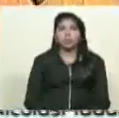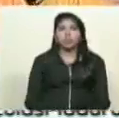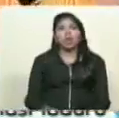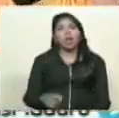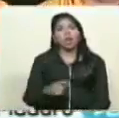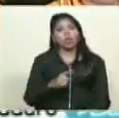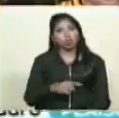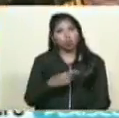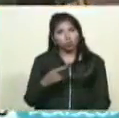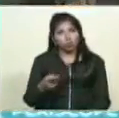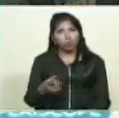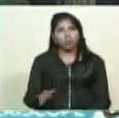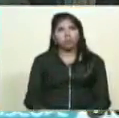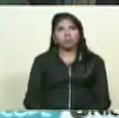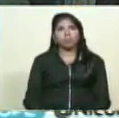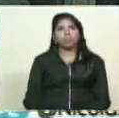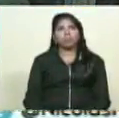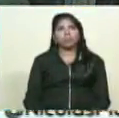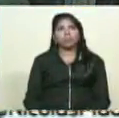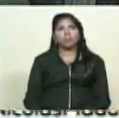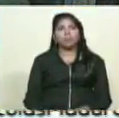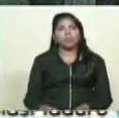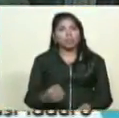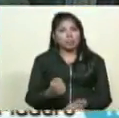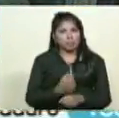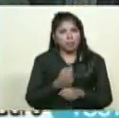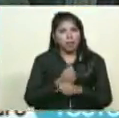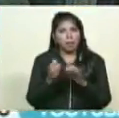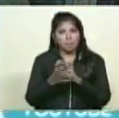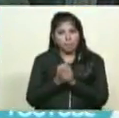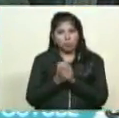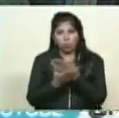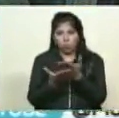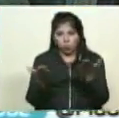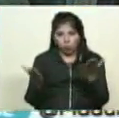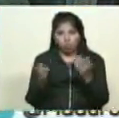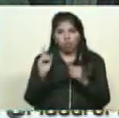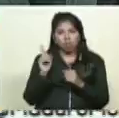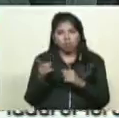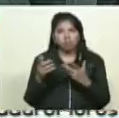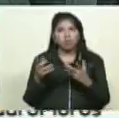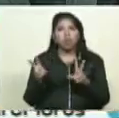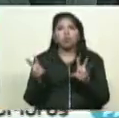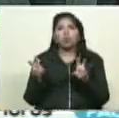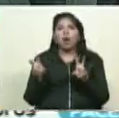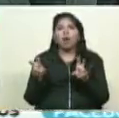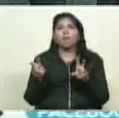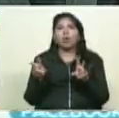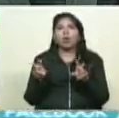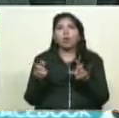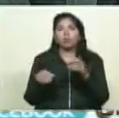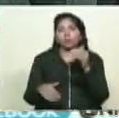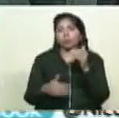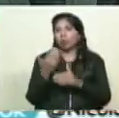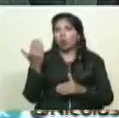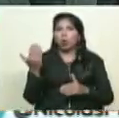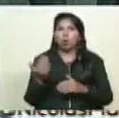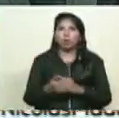Entonces, compañeros, camaradas, ustedes son la columna vertebral de lo nuevo.